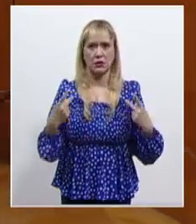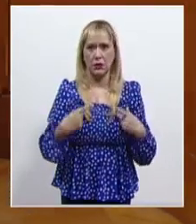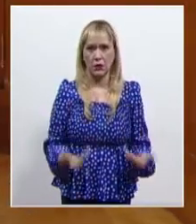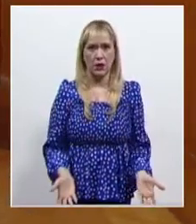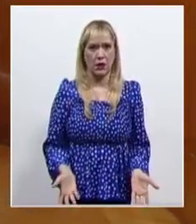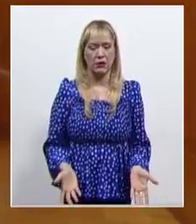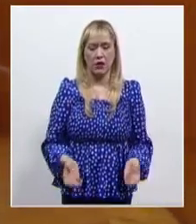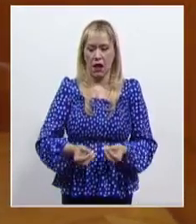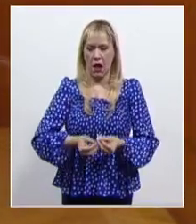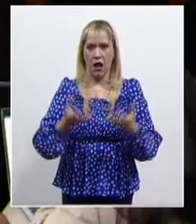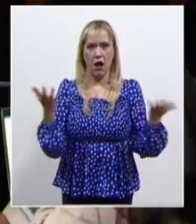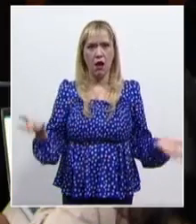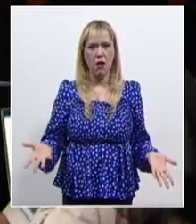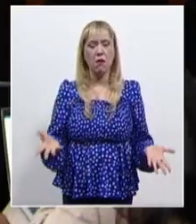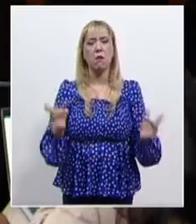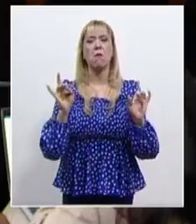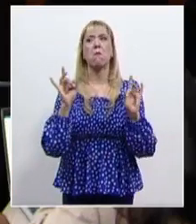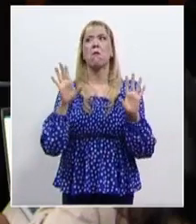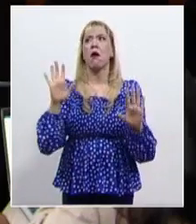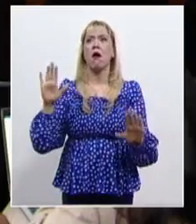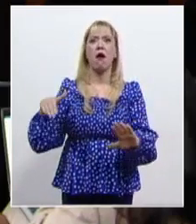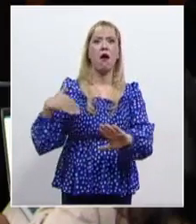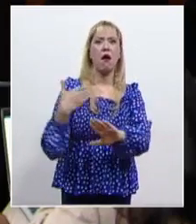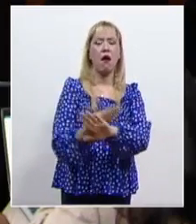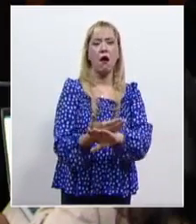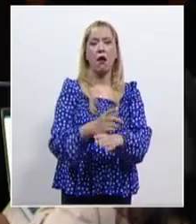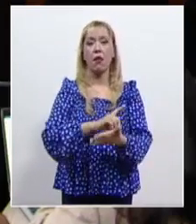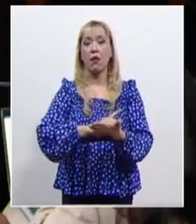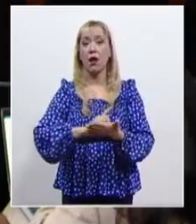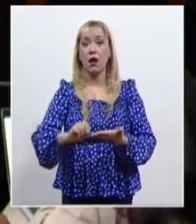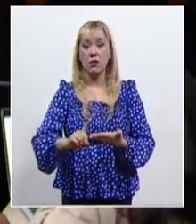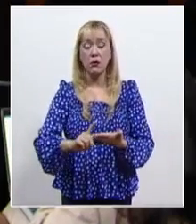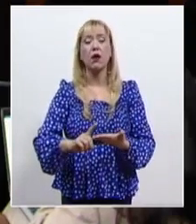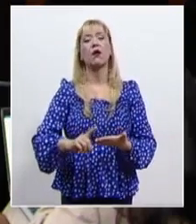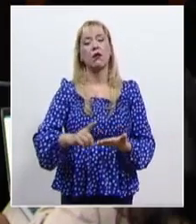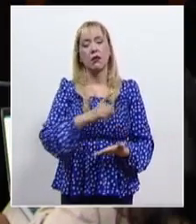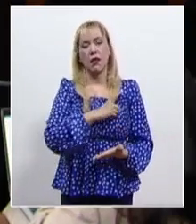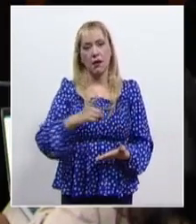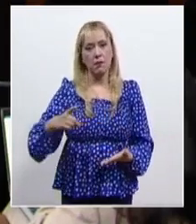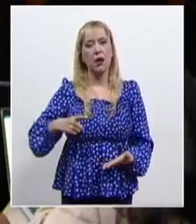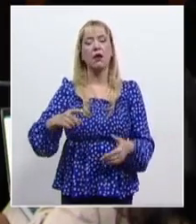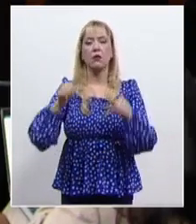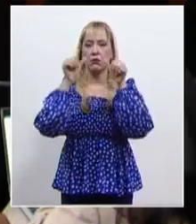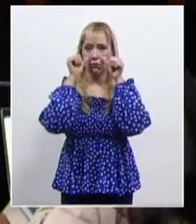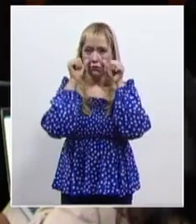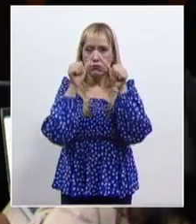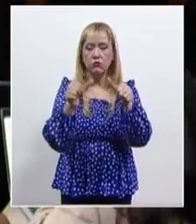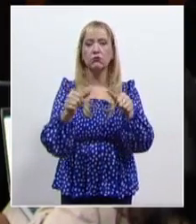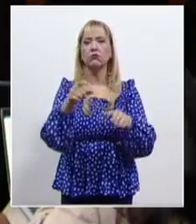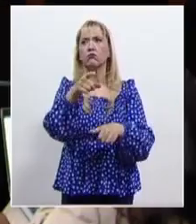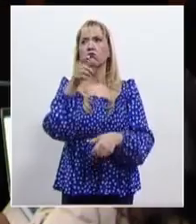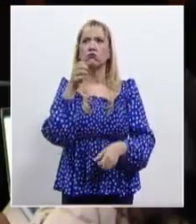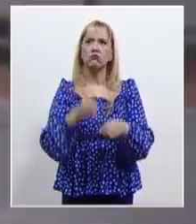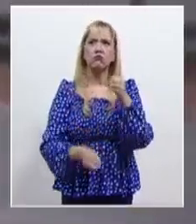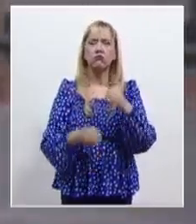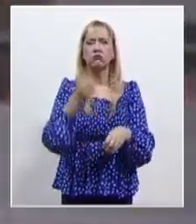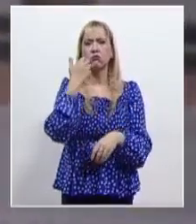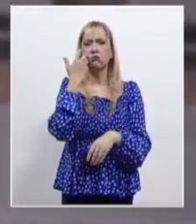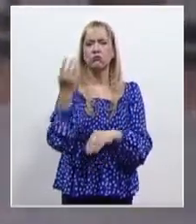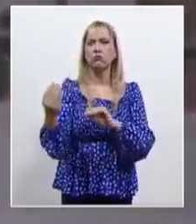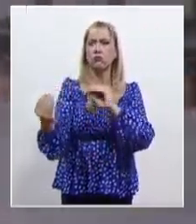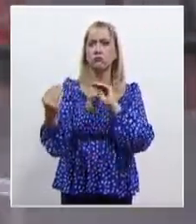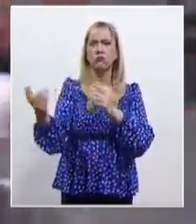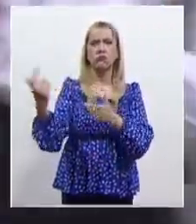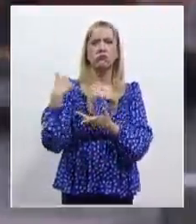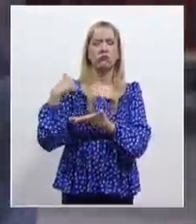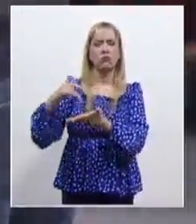o grupos que hayan sido víctimas de la violación a este último derecho deben tener acceso a recursos judiciales o de otra índole que sean